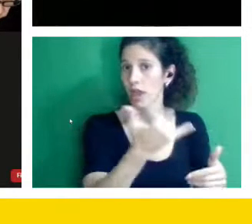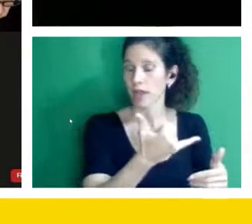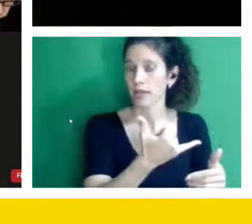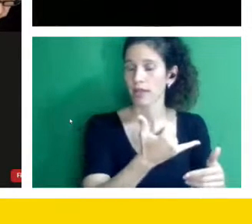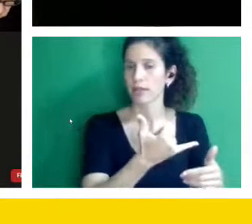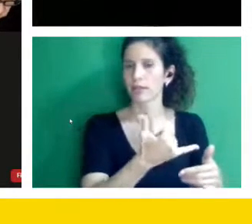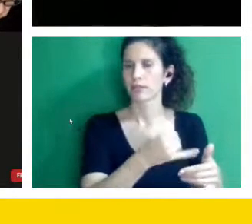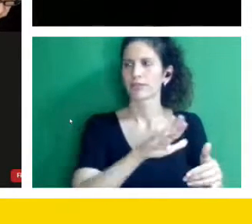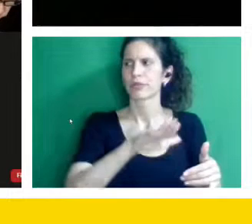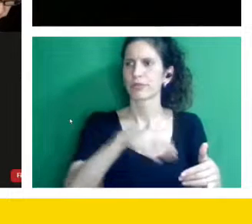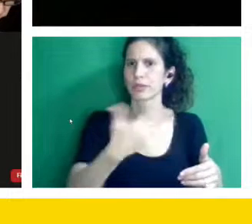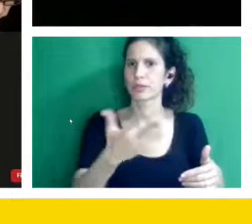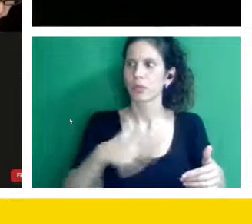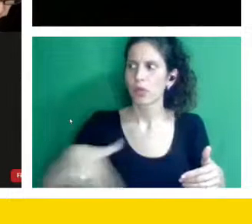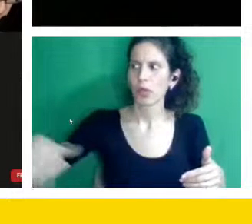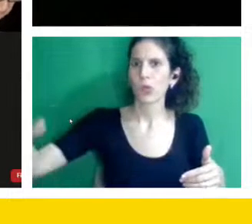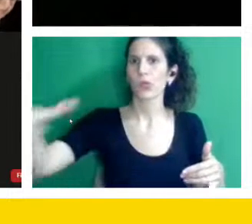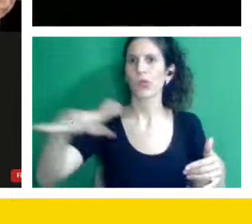espacio urbano